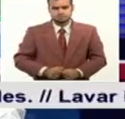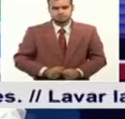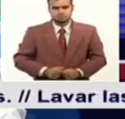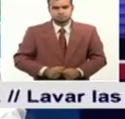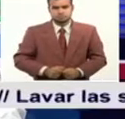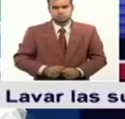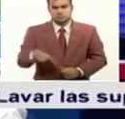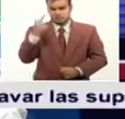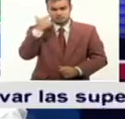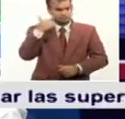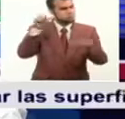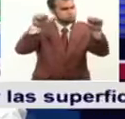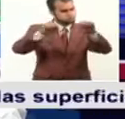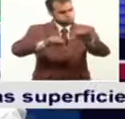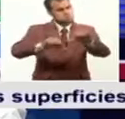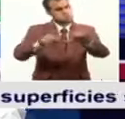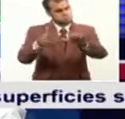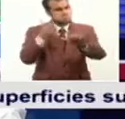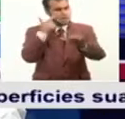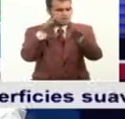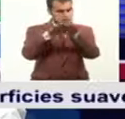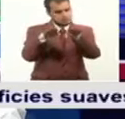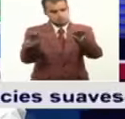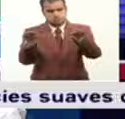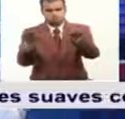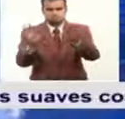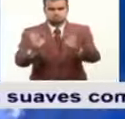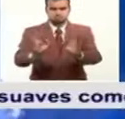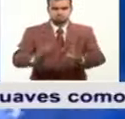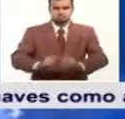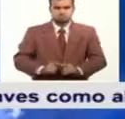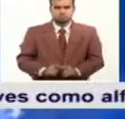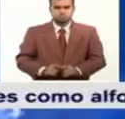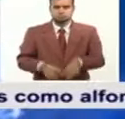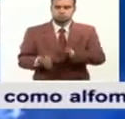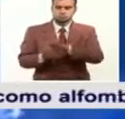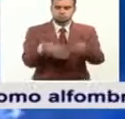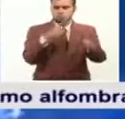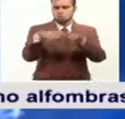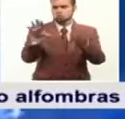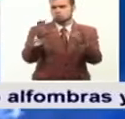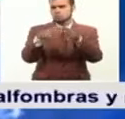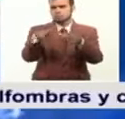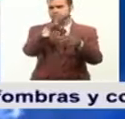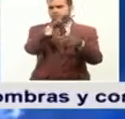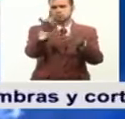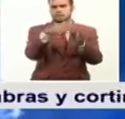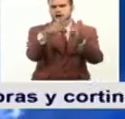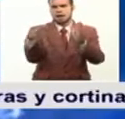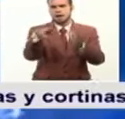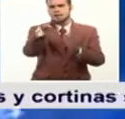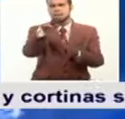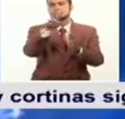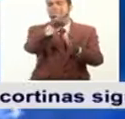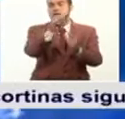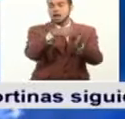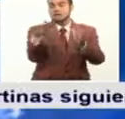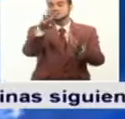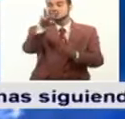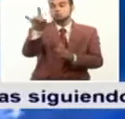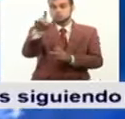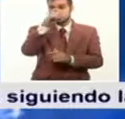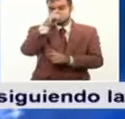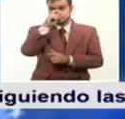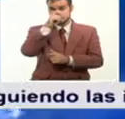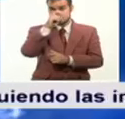pero crítico estable. En el grupo de 20 a 39 años de edad, 391 personas en el día de